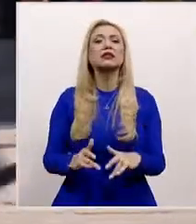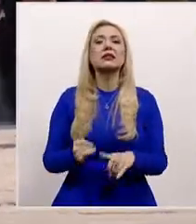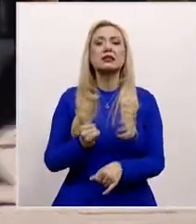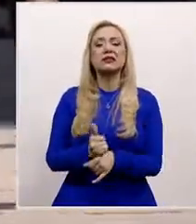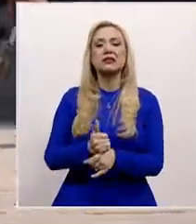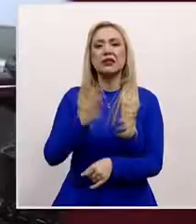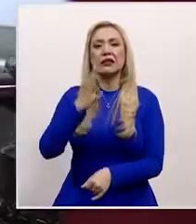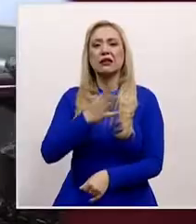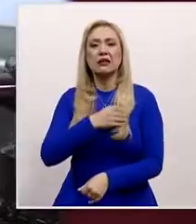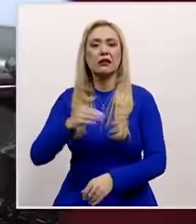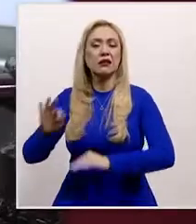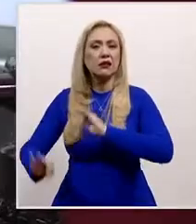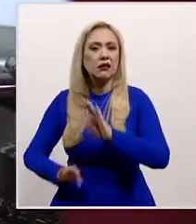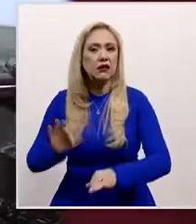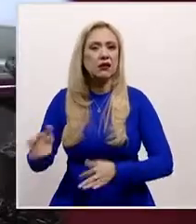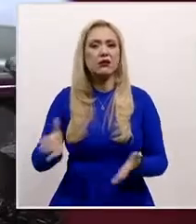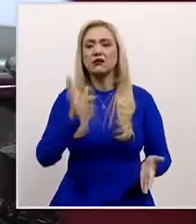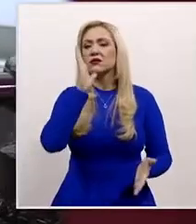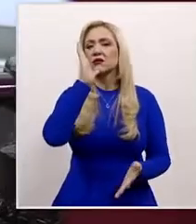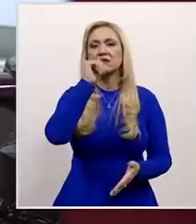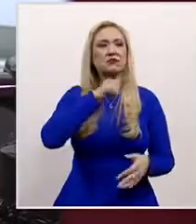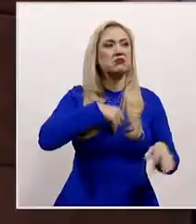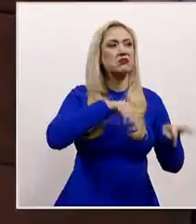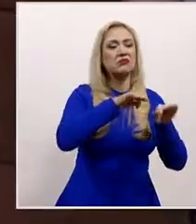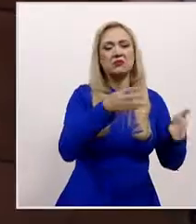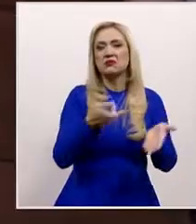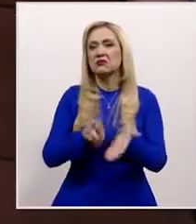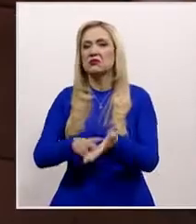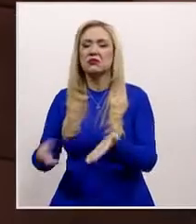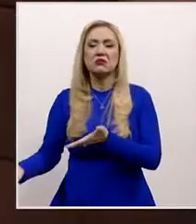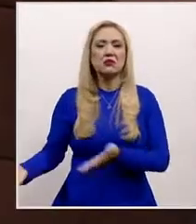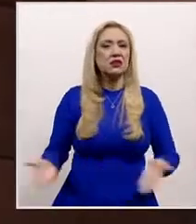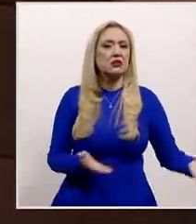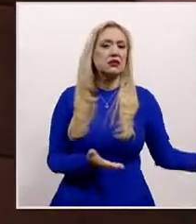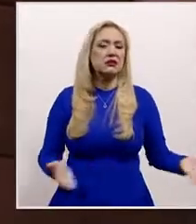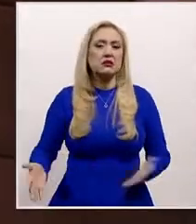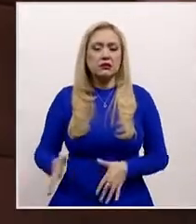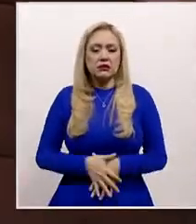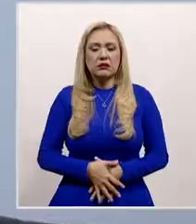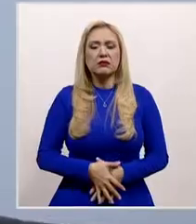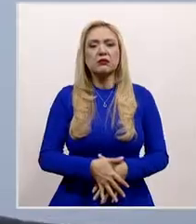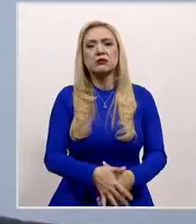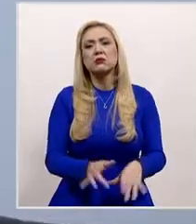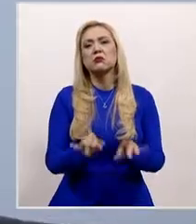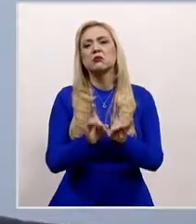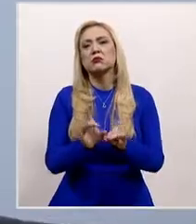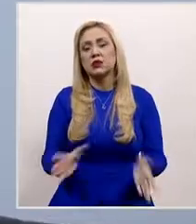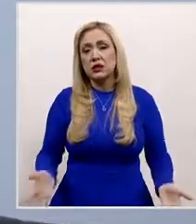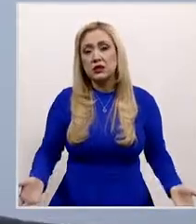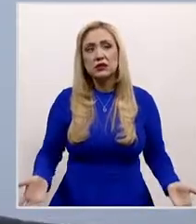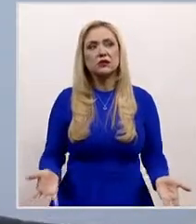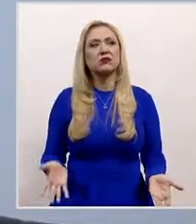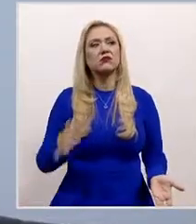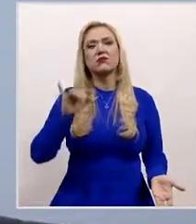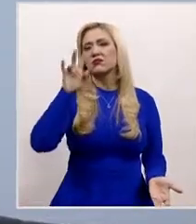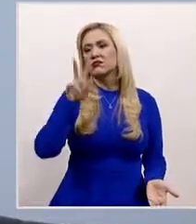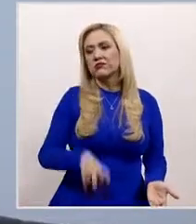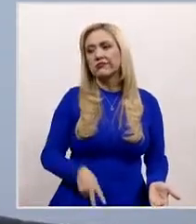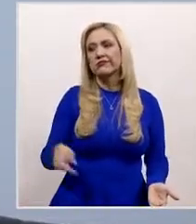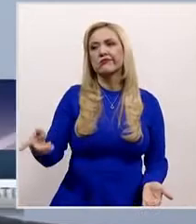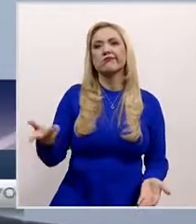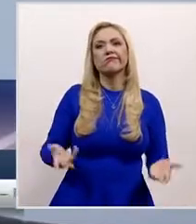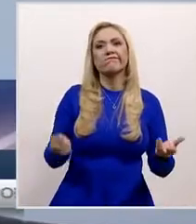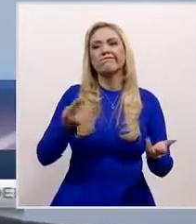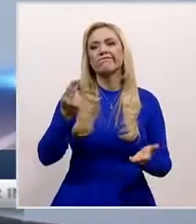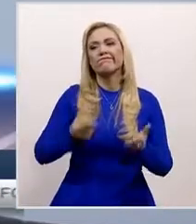o para desempeñar tareas de cuidado aseguró la presidenta del inmujeres nadine gasman porque se embarazan porque tienen que